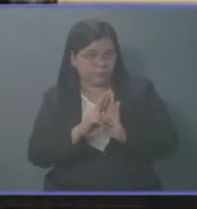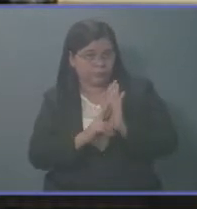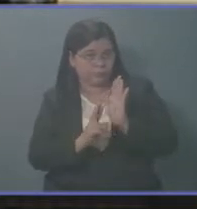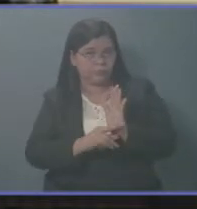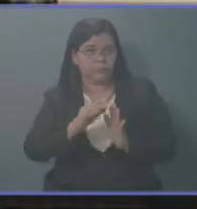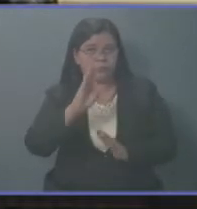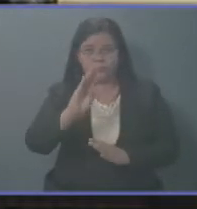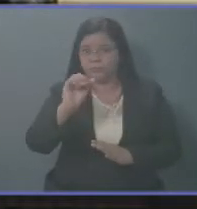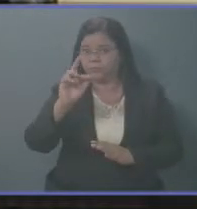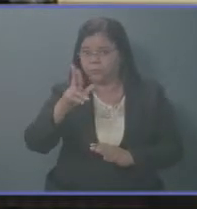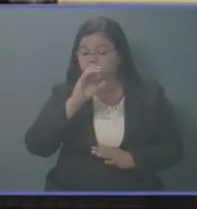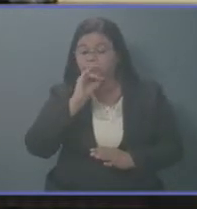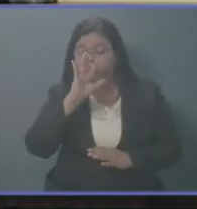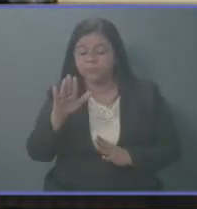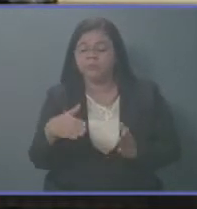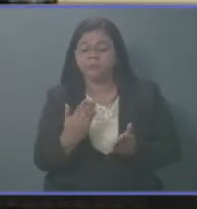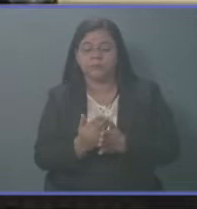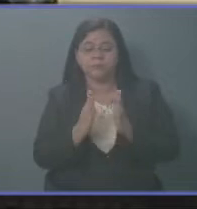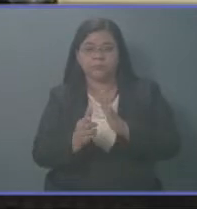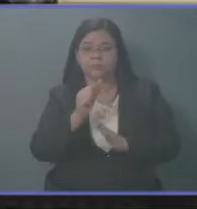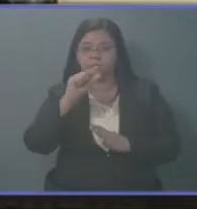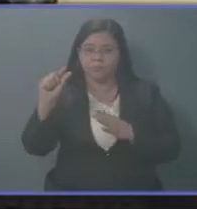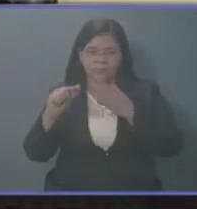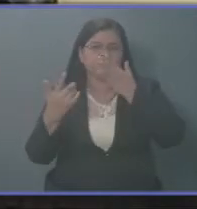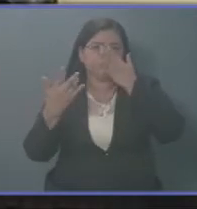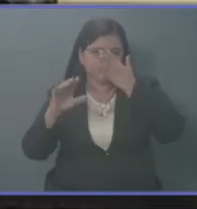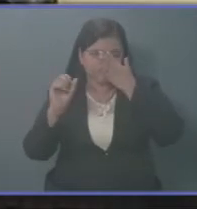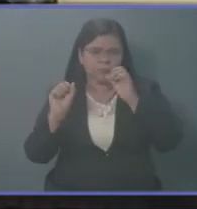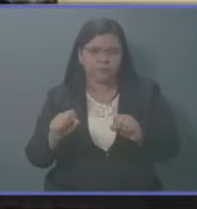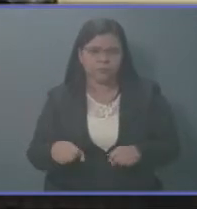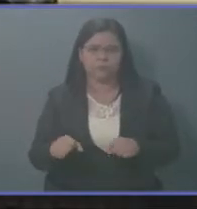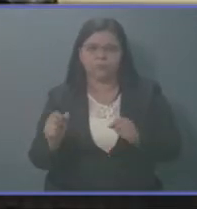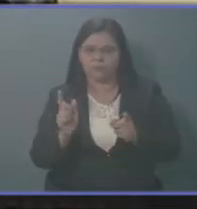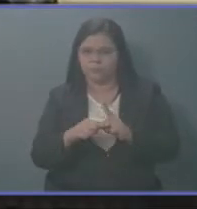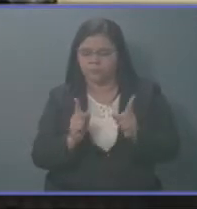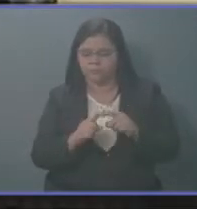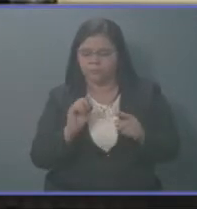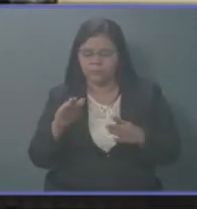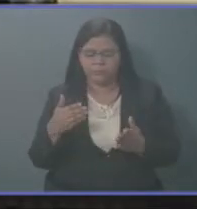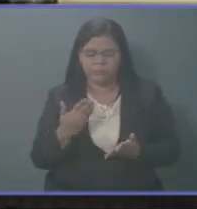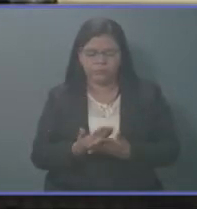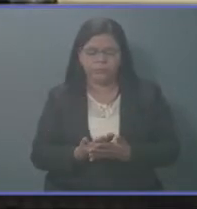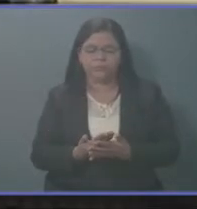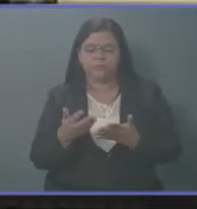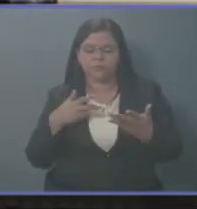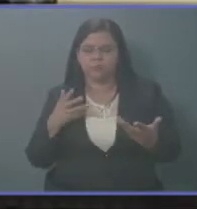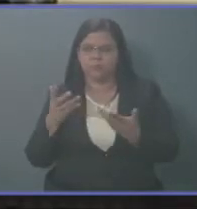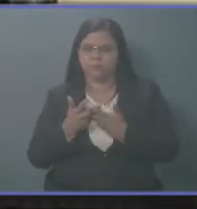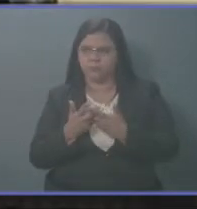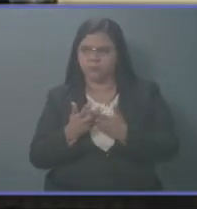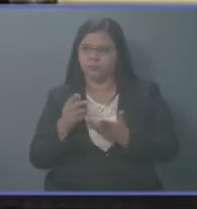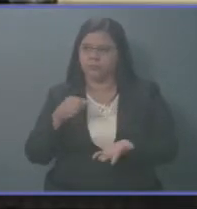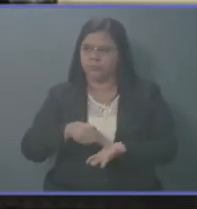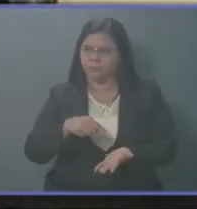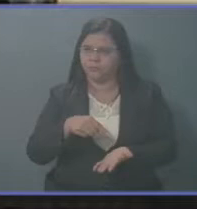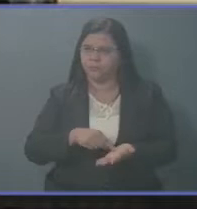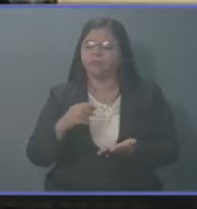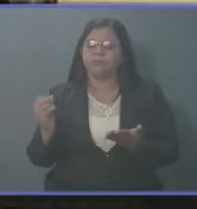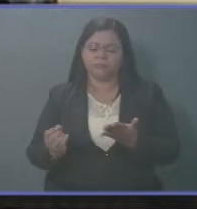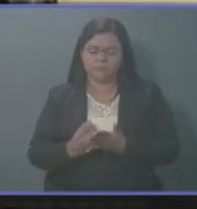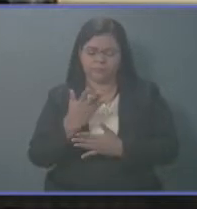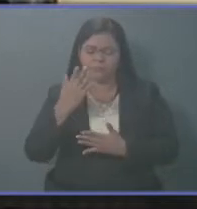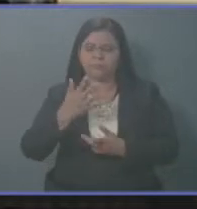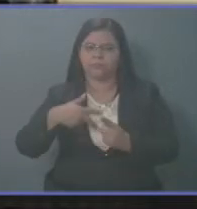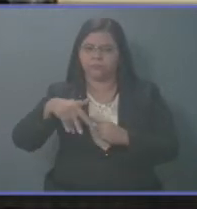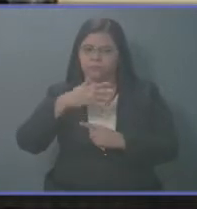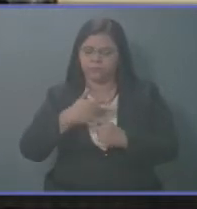el cual menciona que las entidades acreedoras podrán modificar las condiciones de los créditos acordados con los deudores, nuevas condiciones por el